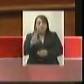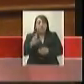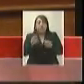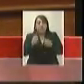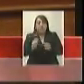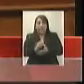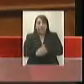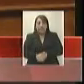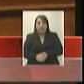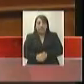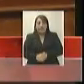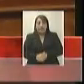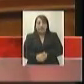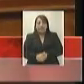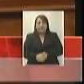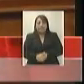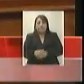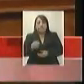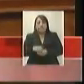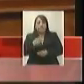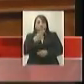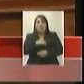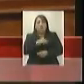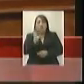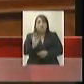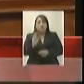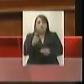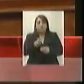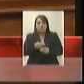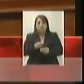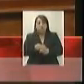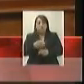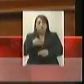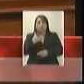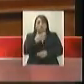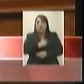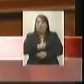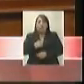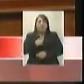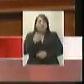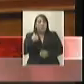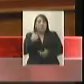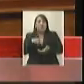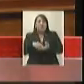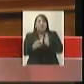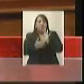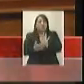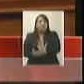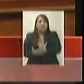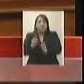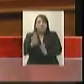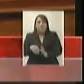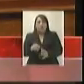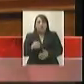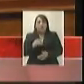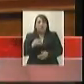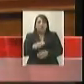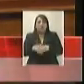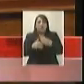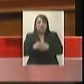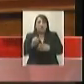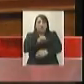tratamiento en el hospital del mismo nombre. Lamento la indiferencia y la indolencia de